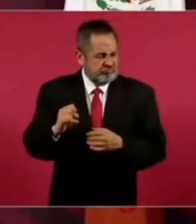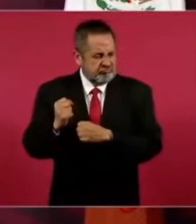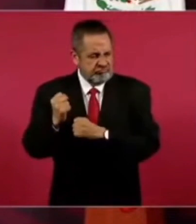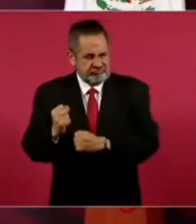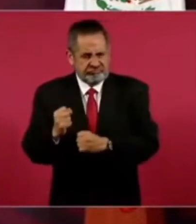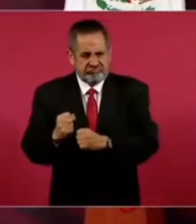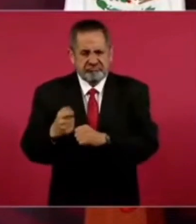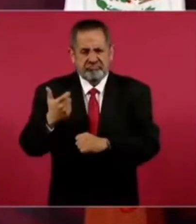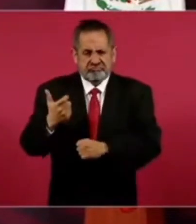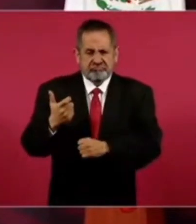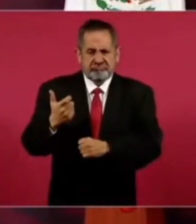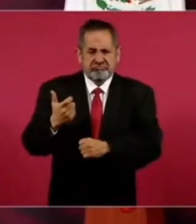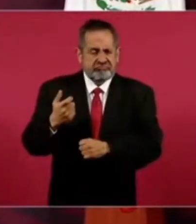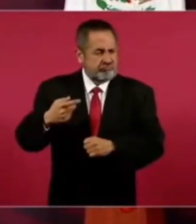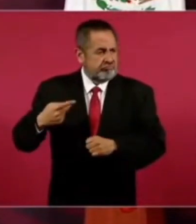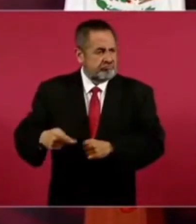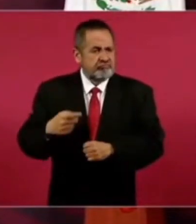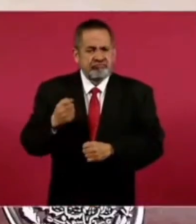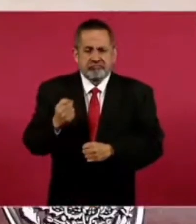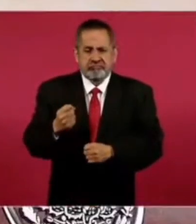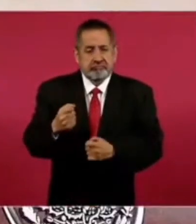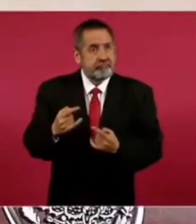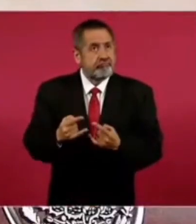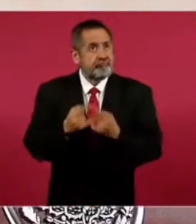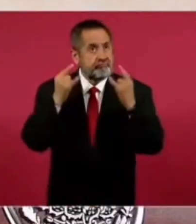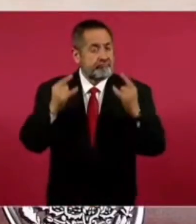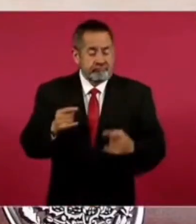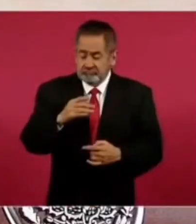Así es histórico.